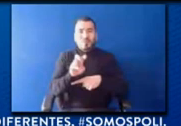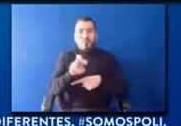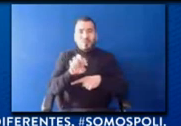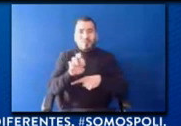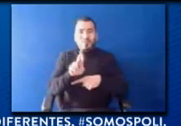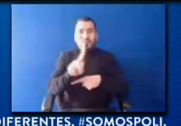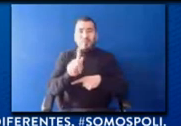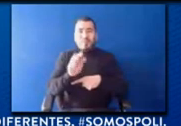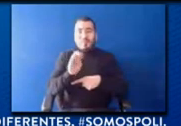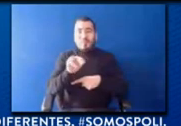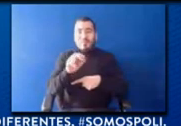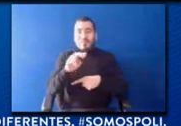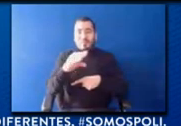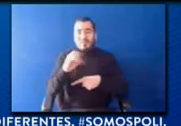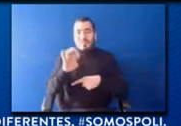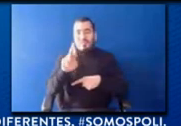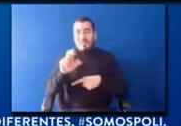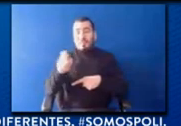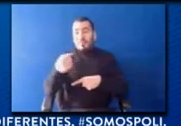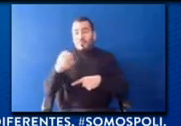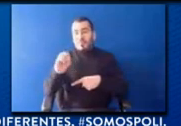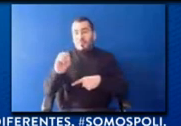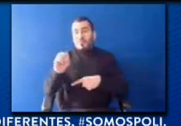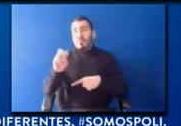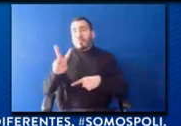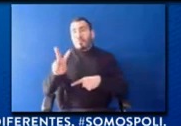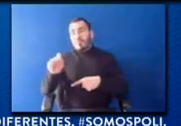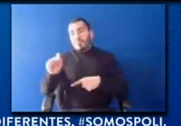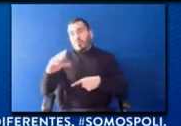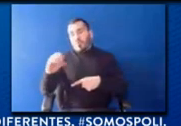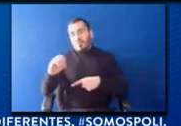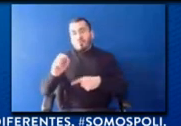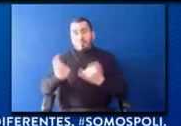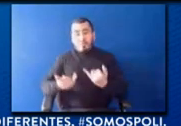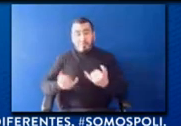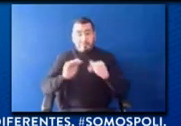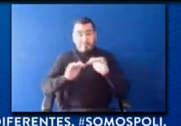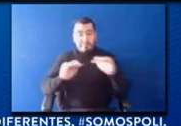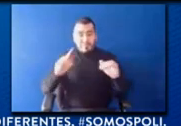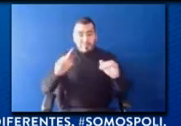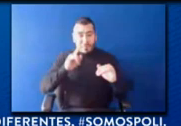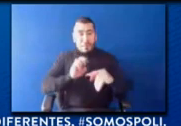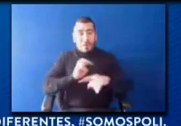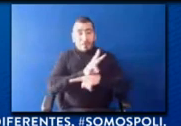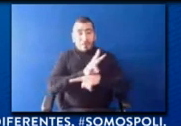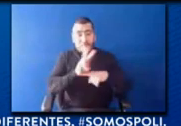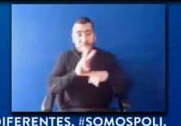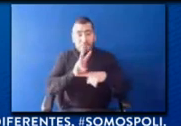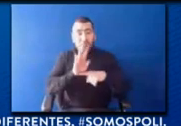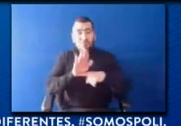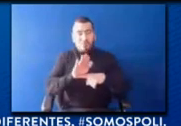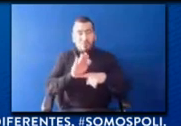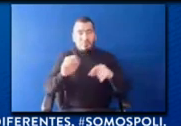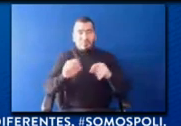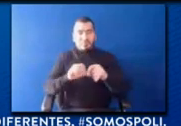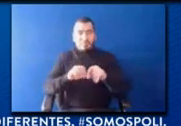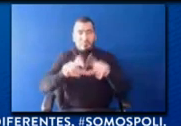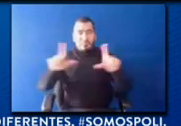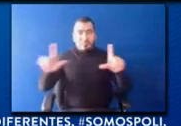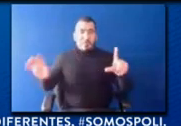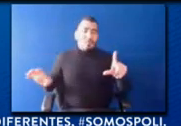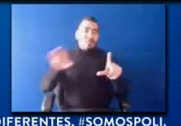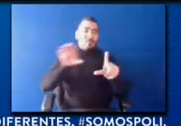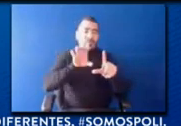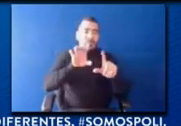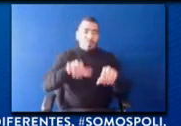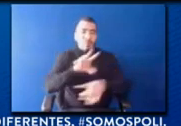www.superfinanciera.gov.co. Por último, les informamos que la Superintendencia Financiera, que en la página de la Superintendencia Financiera podrán descargar